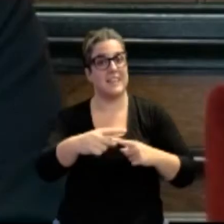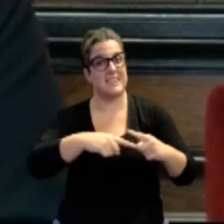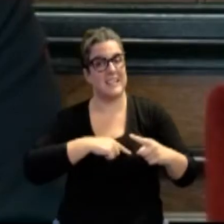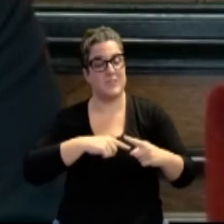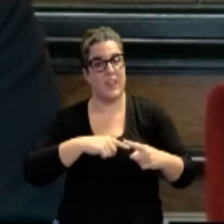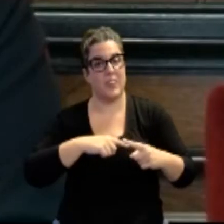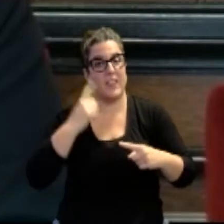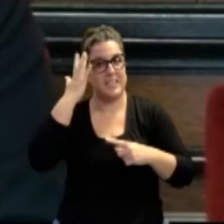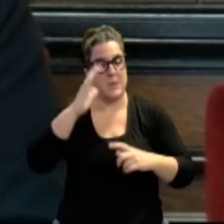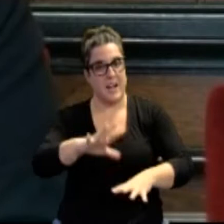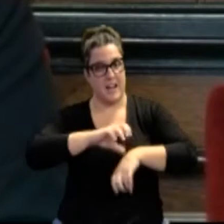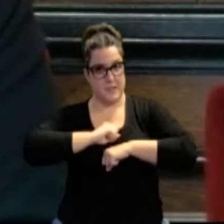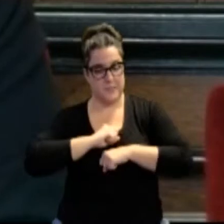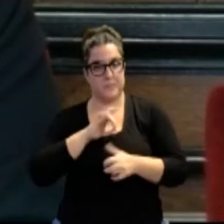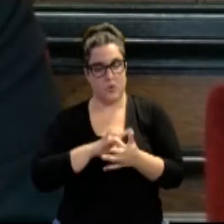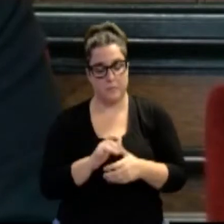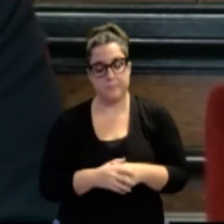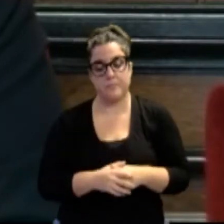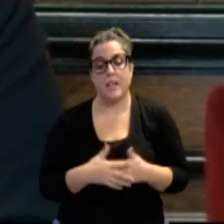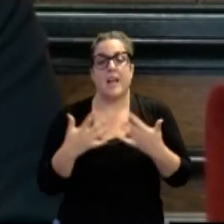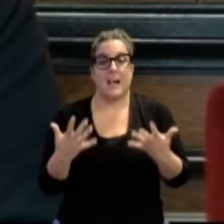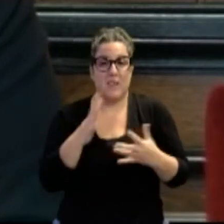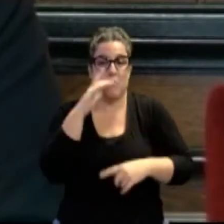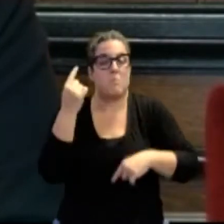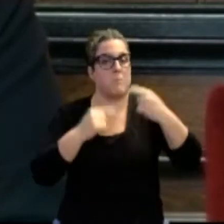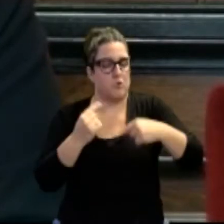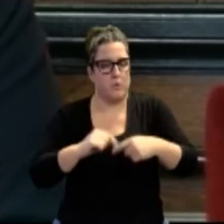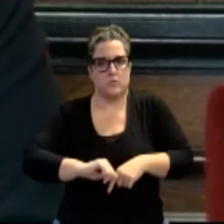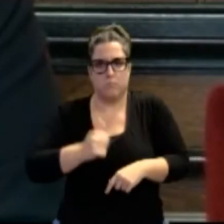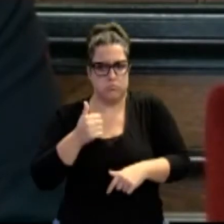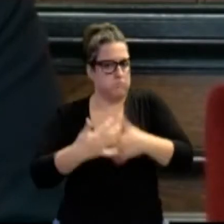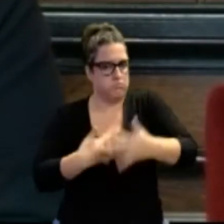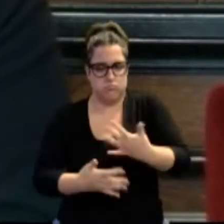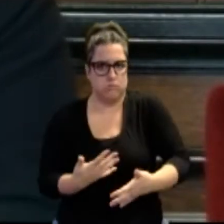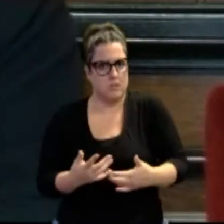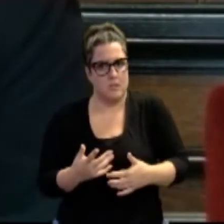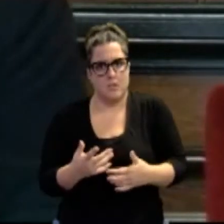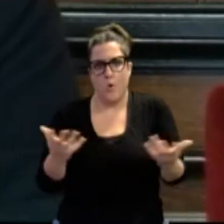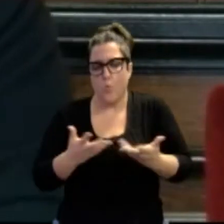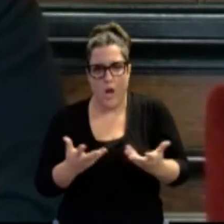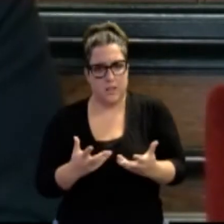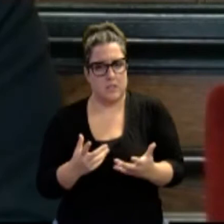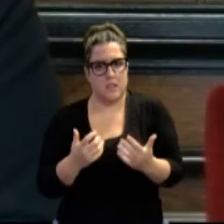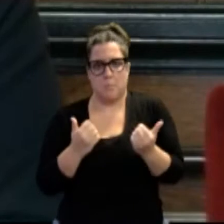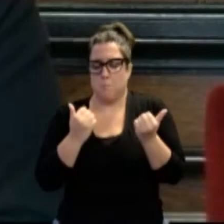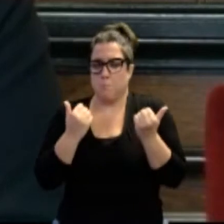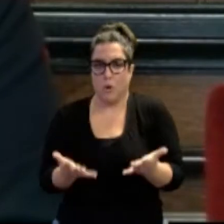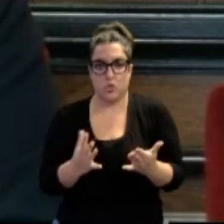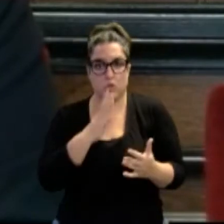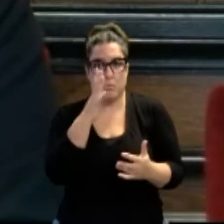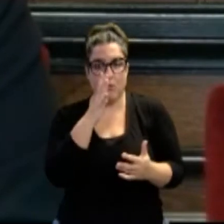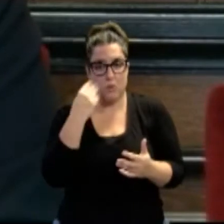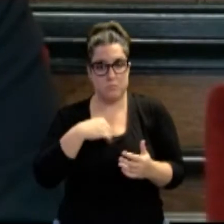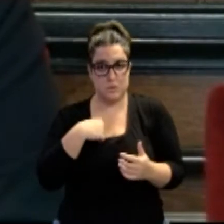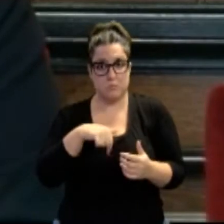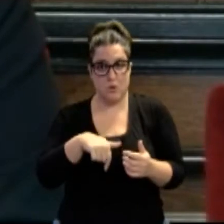Sí que es cierto que por toda la vorágine de aprobación de presupuestos, que este año ha sido urgente y temprana, porque ha sido todo dentro del